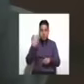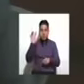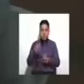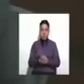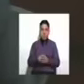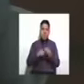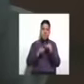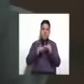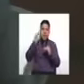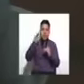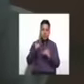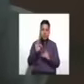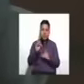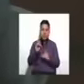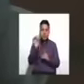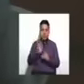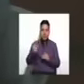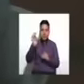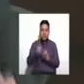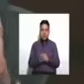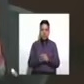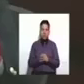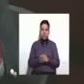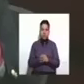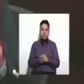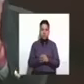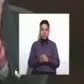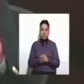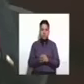del 30% del PIB.